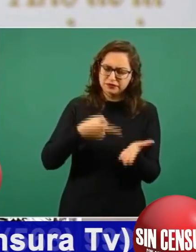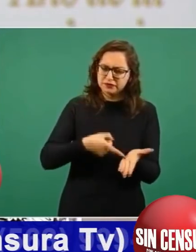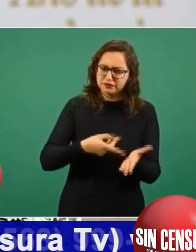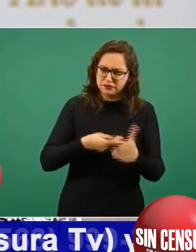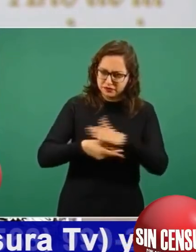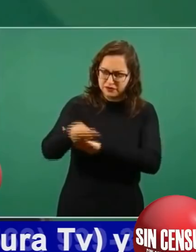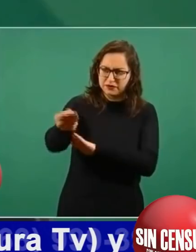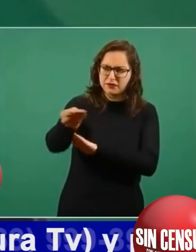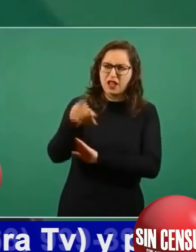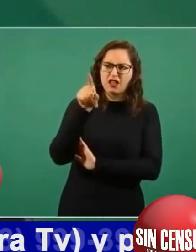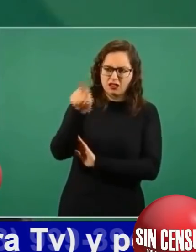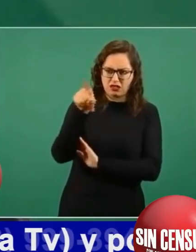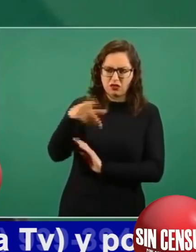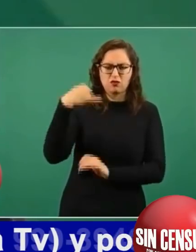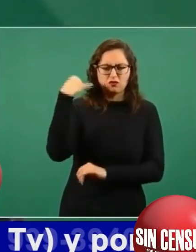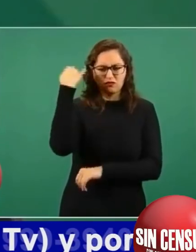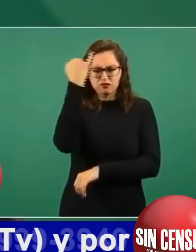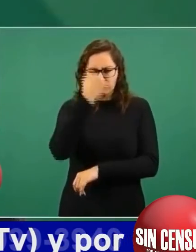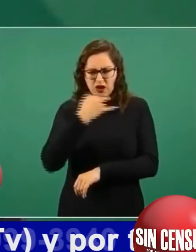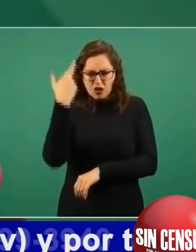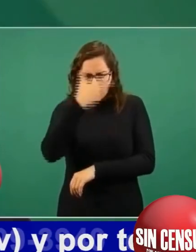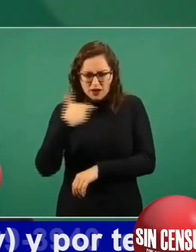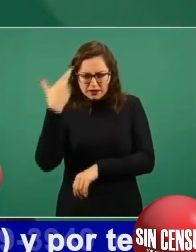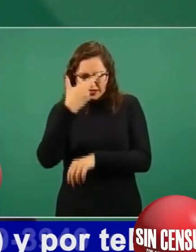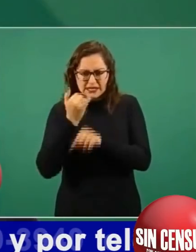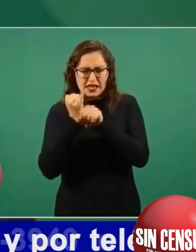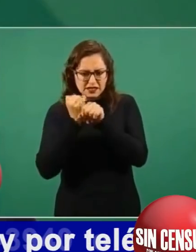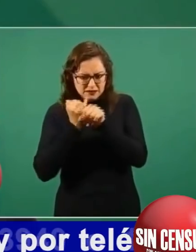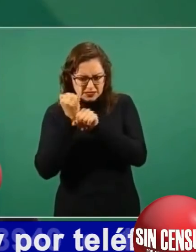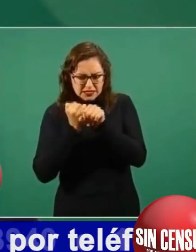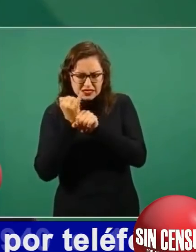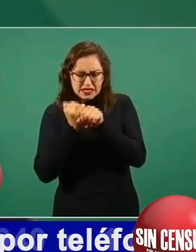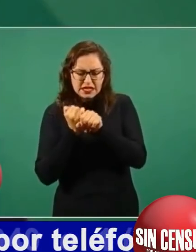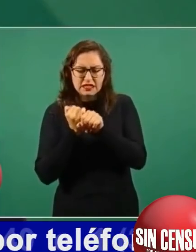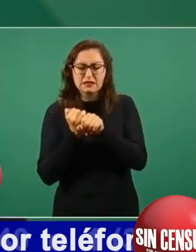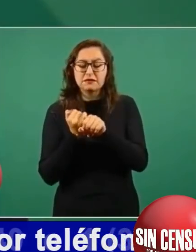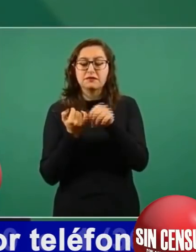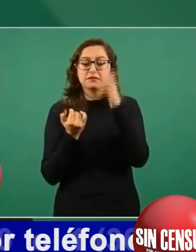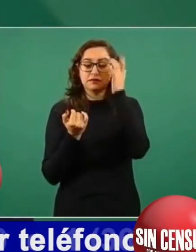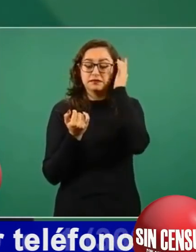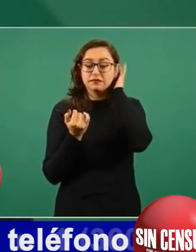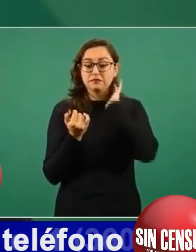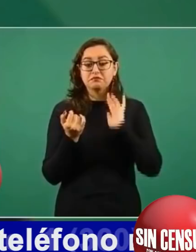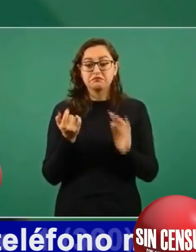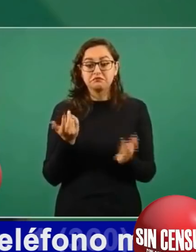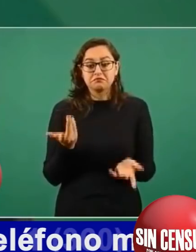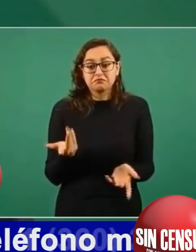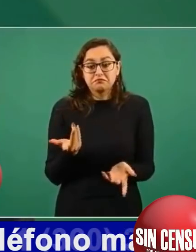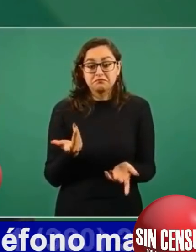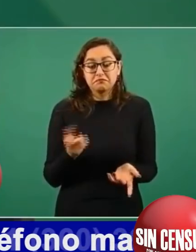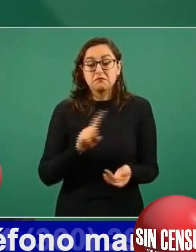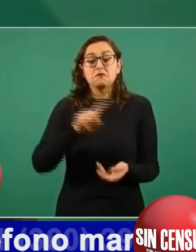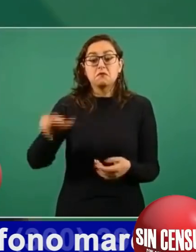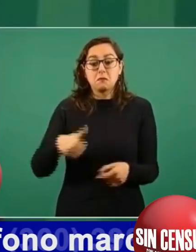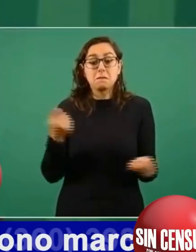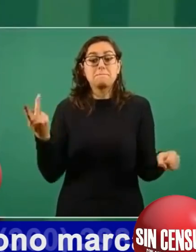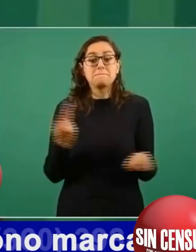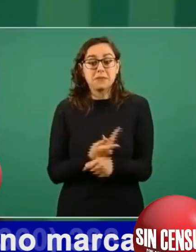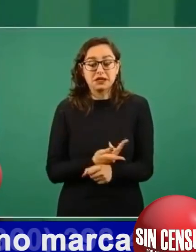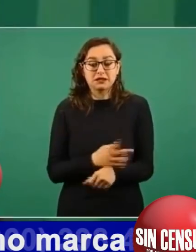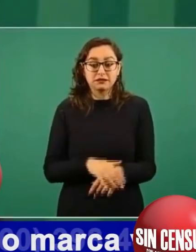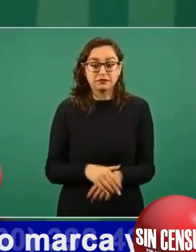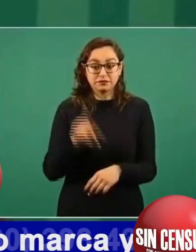que investigara, y la Fiscalía llega pues a la conclusión de que no